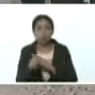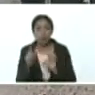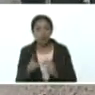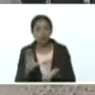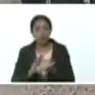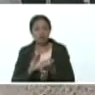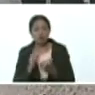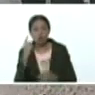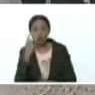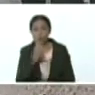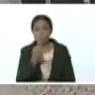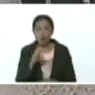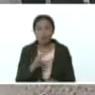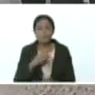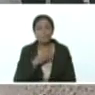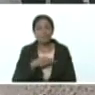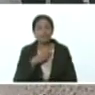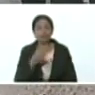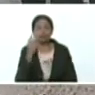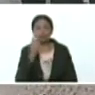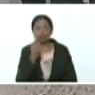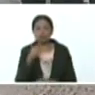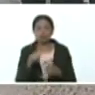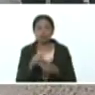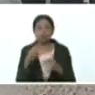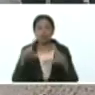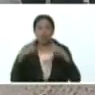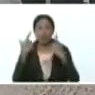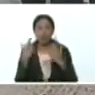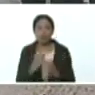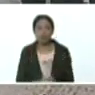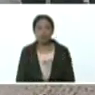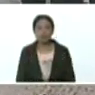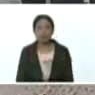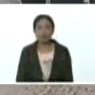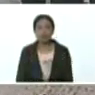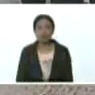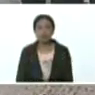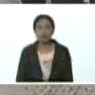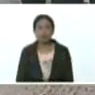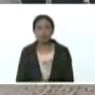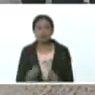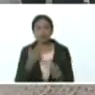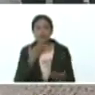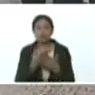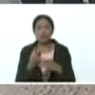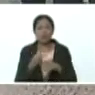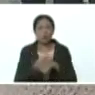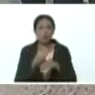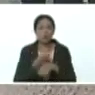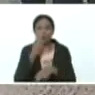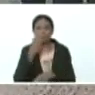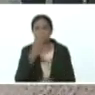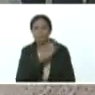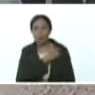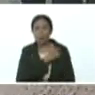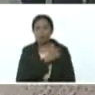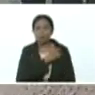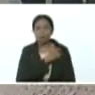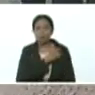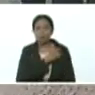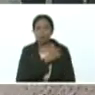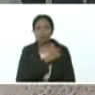centro oftalmológico de la Misión Milagro en La Guaira. Agradezco al gobernador García Carneiro